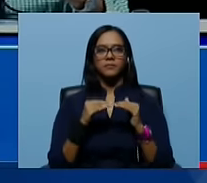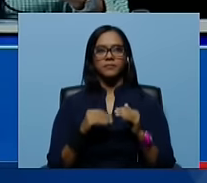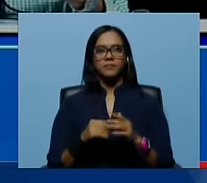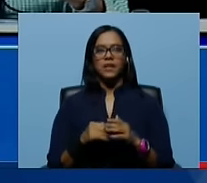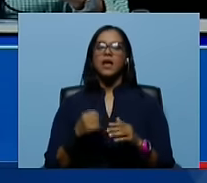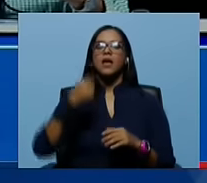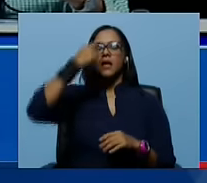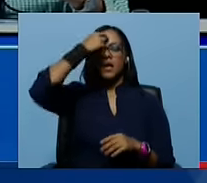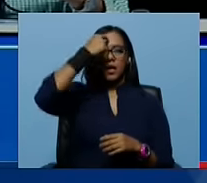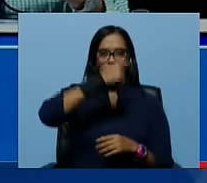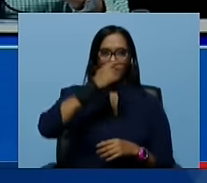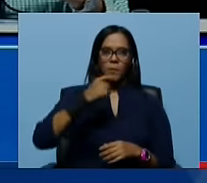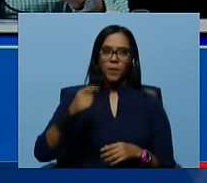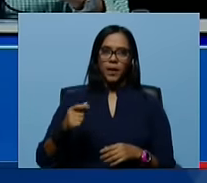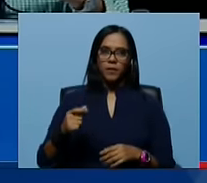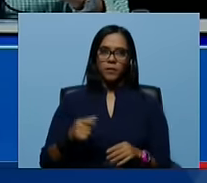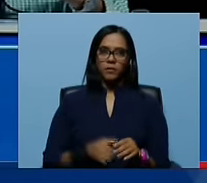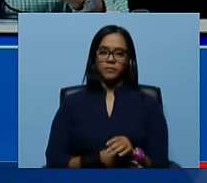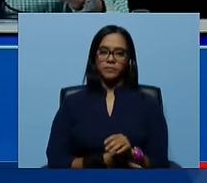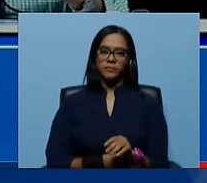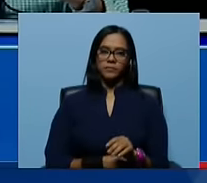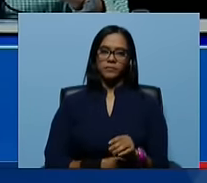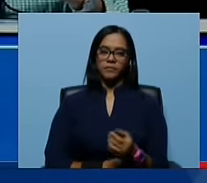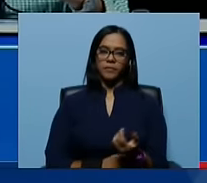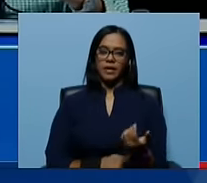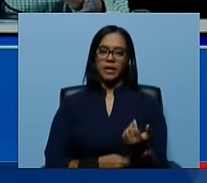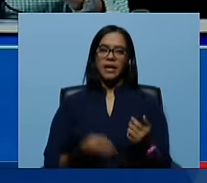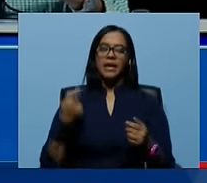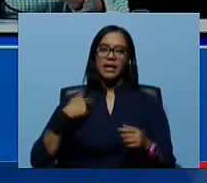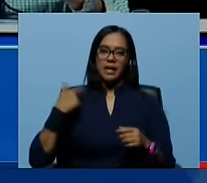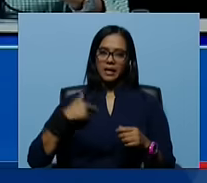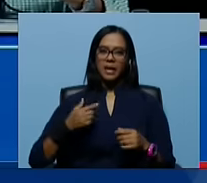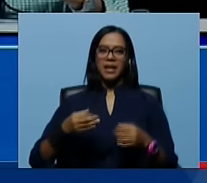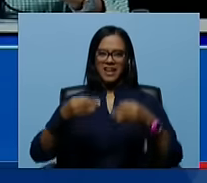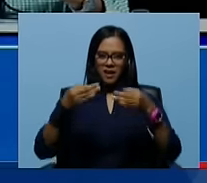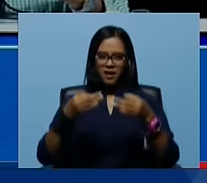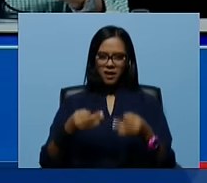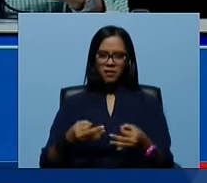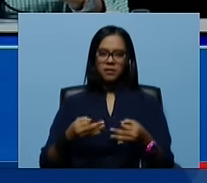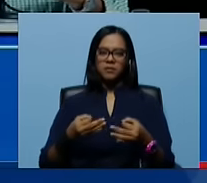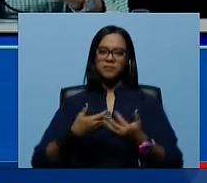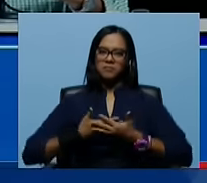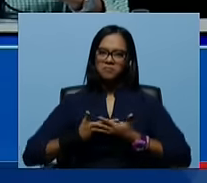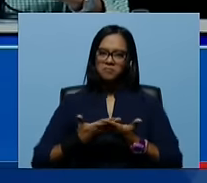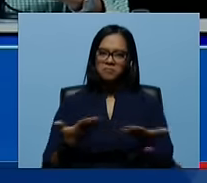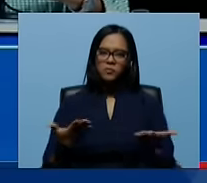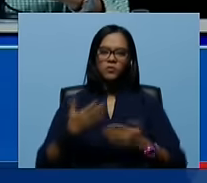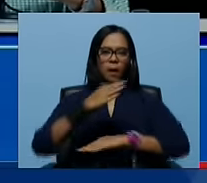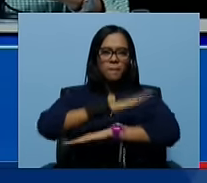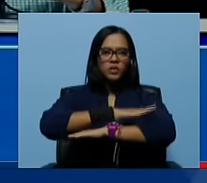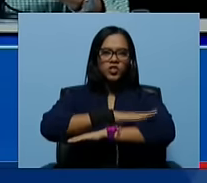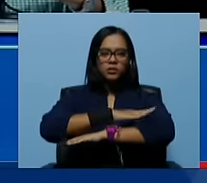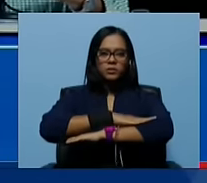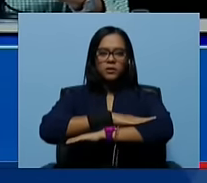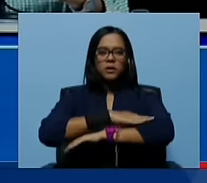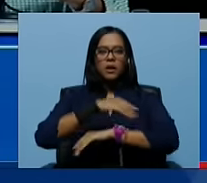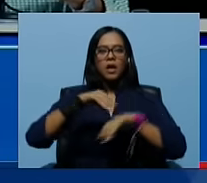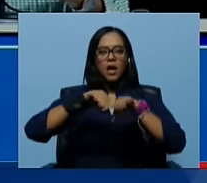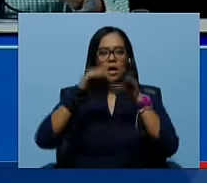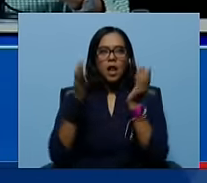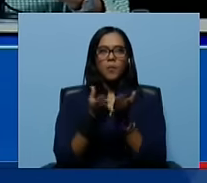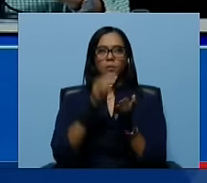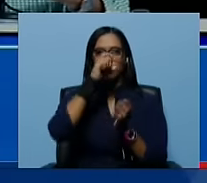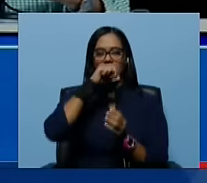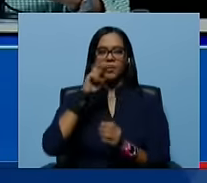un pueblo que tiene garantizado una posición en el mundo del siglo